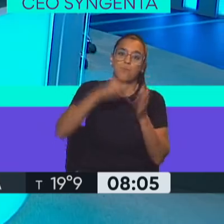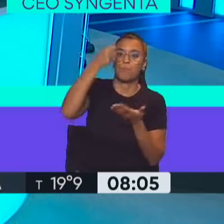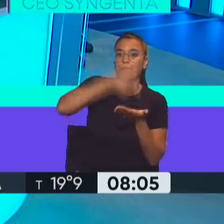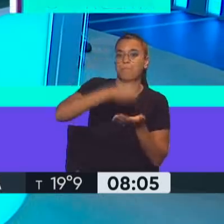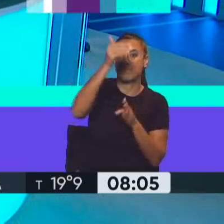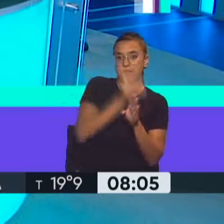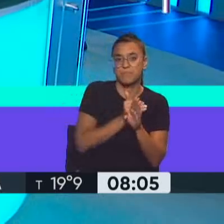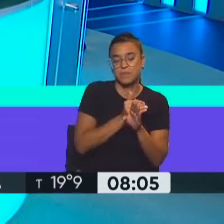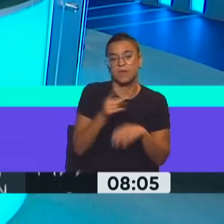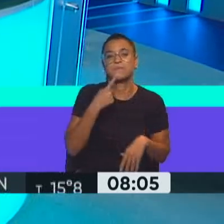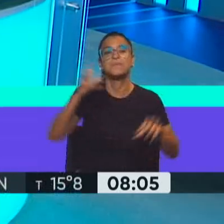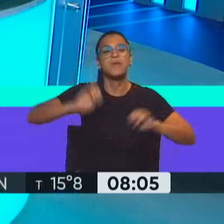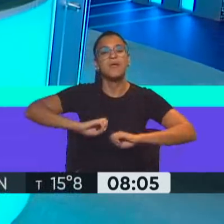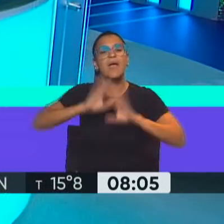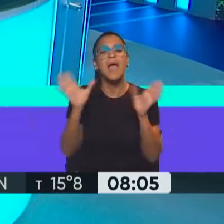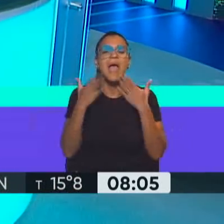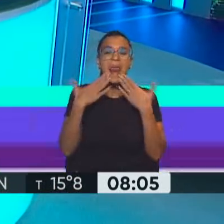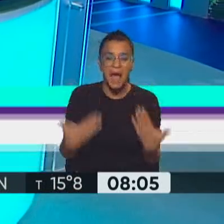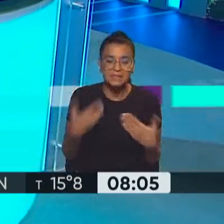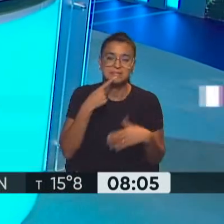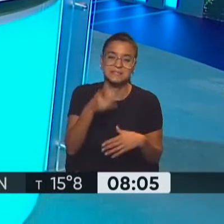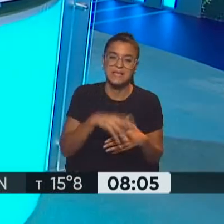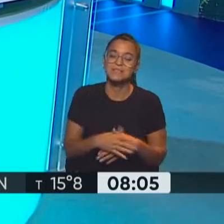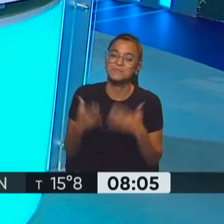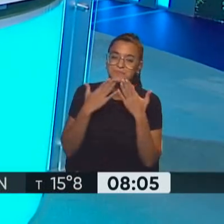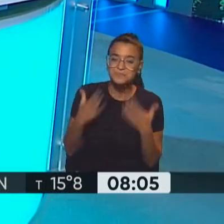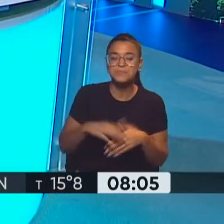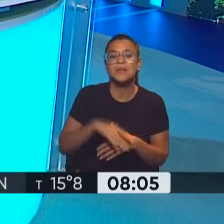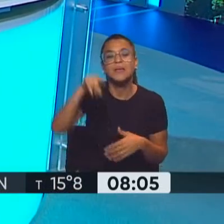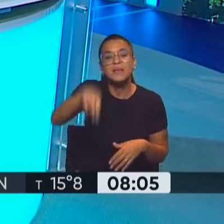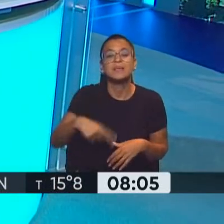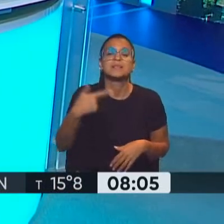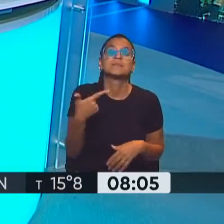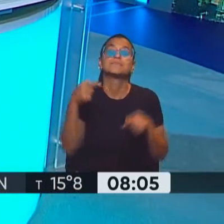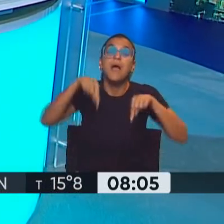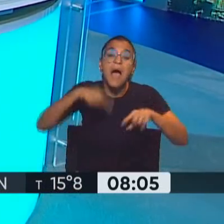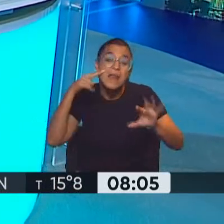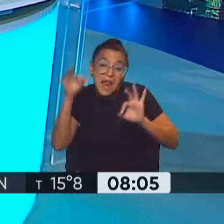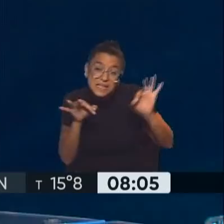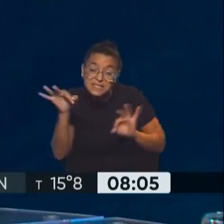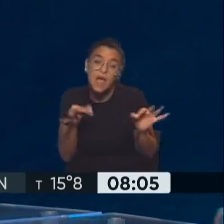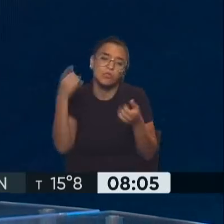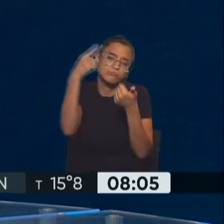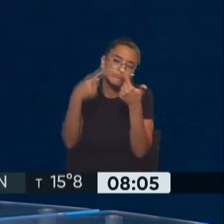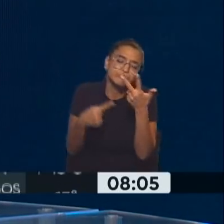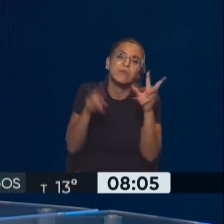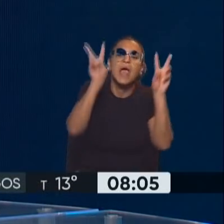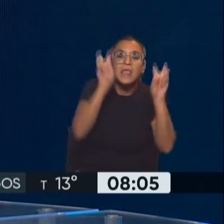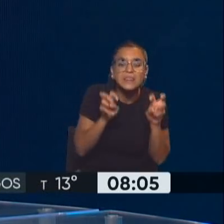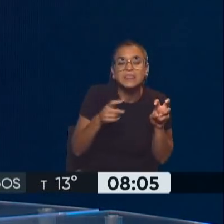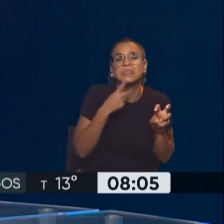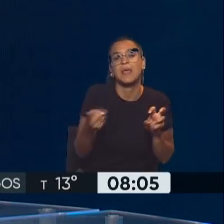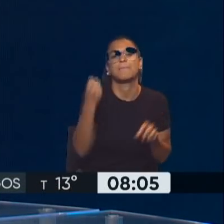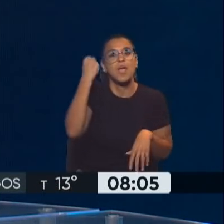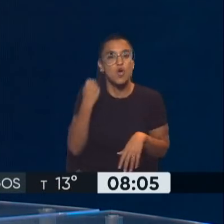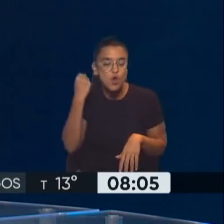antonio aracre muchísimas gracias por haber venido a la televisión pública de complacer el sido exigente con nosotros analizando un poquito de todo cómo está la situación económica del país